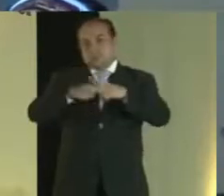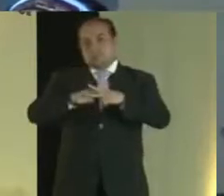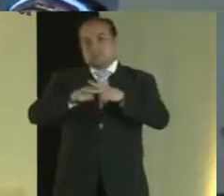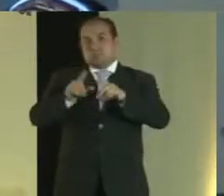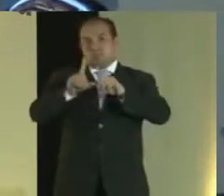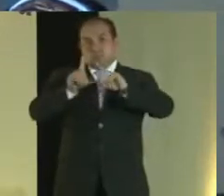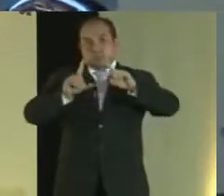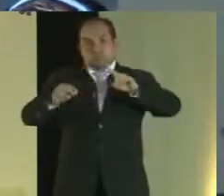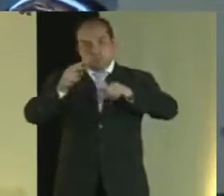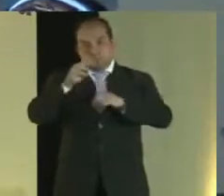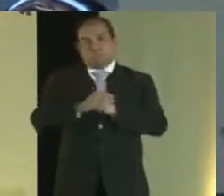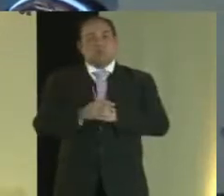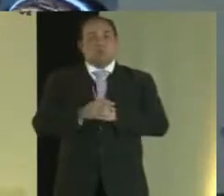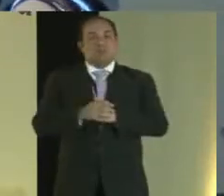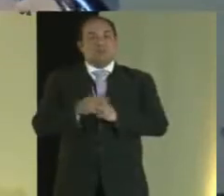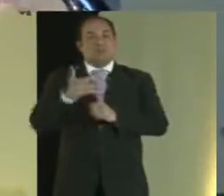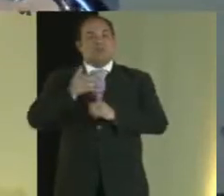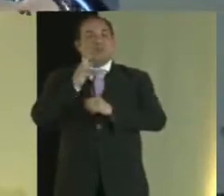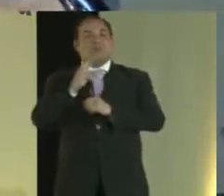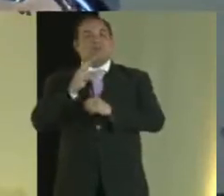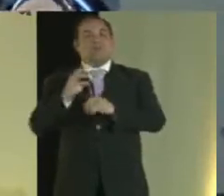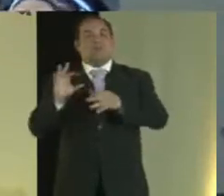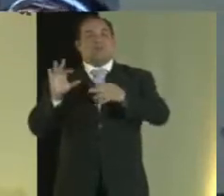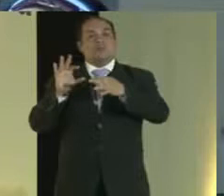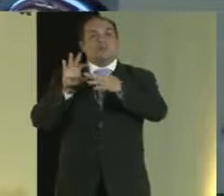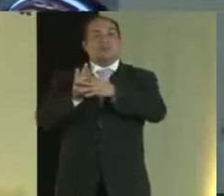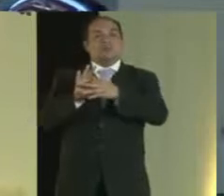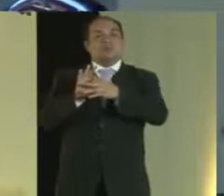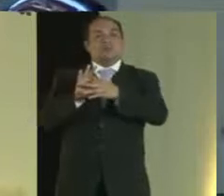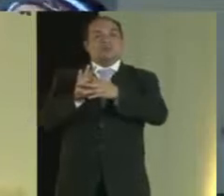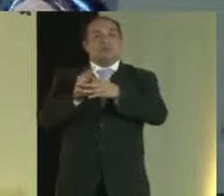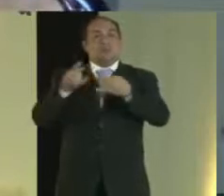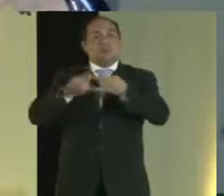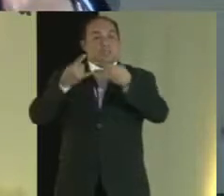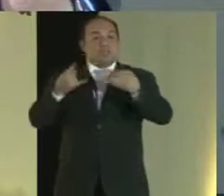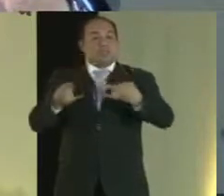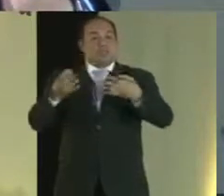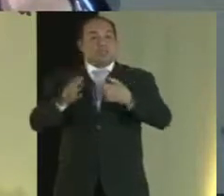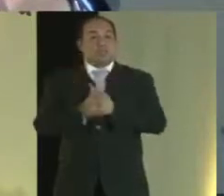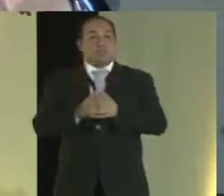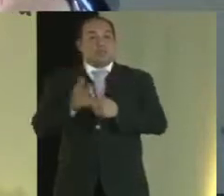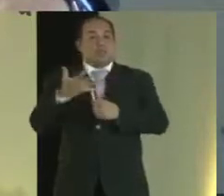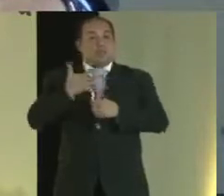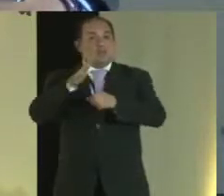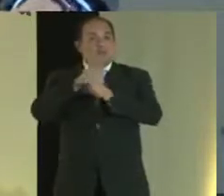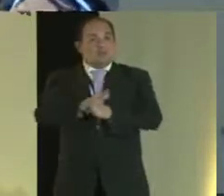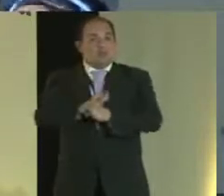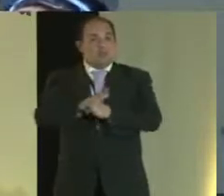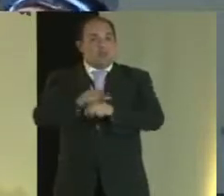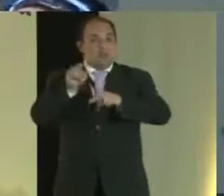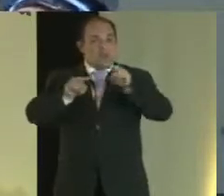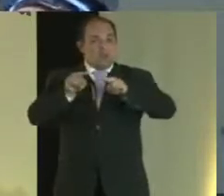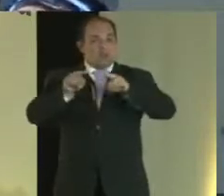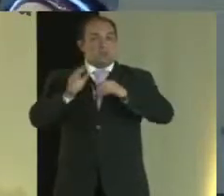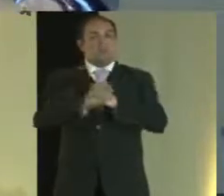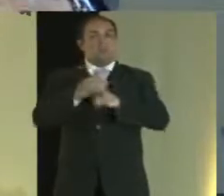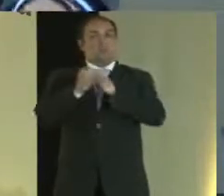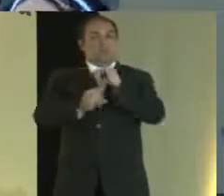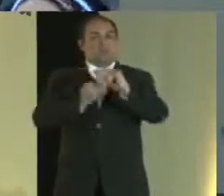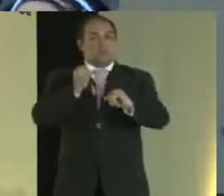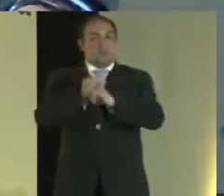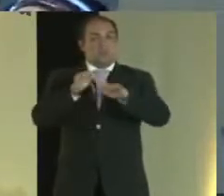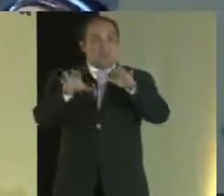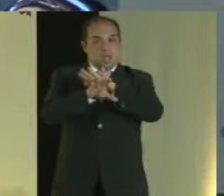fueron resultado de una coincidencia histórica excepcional entre presiones a nivel internacional